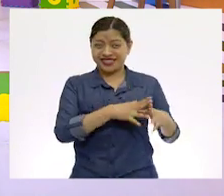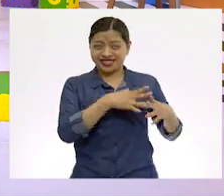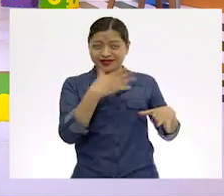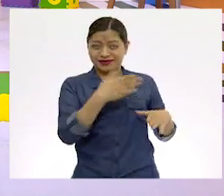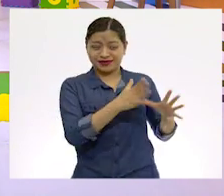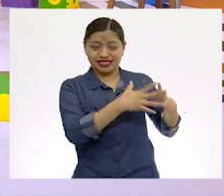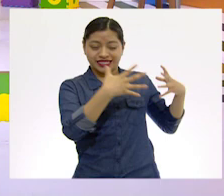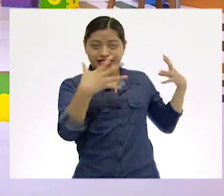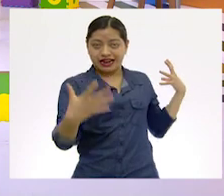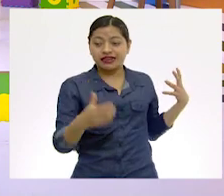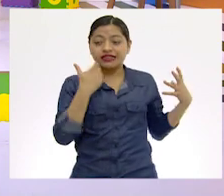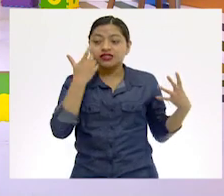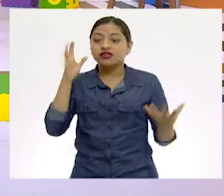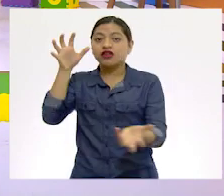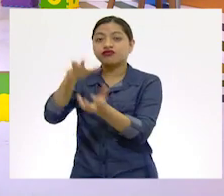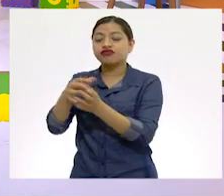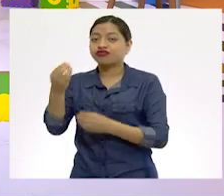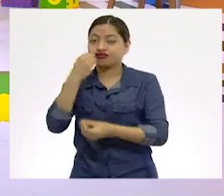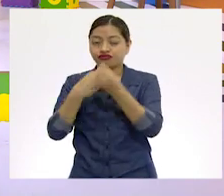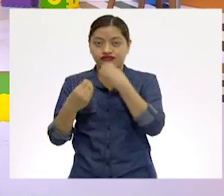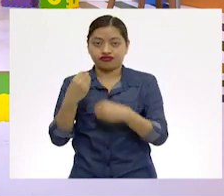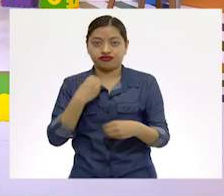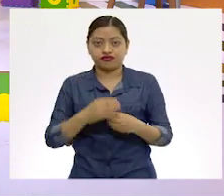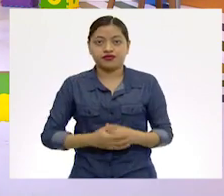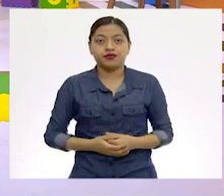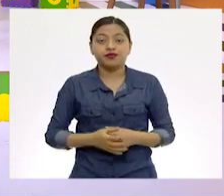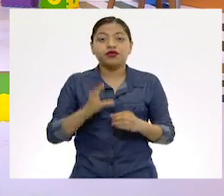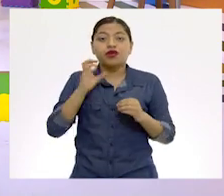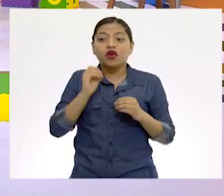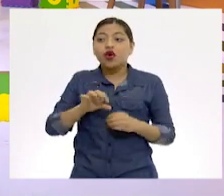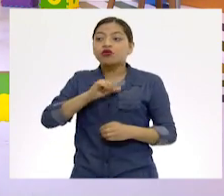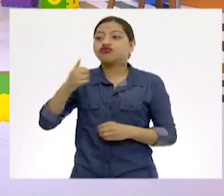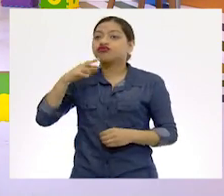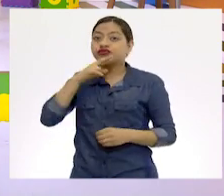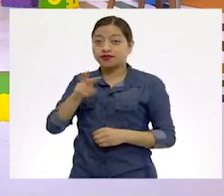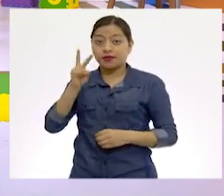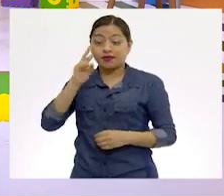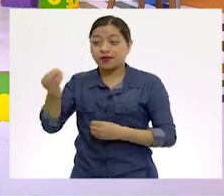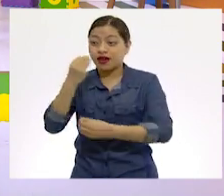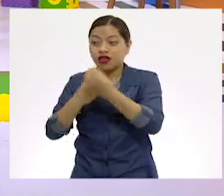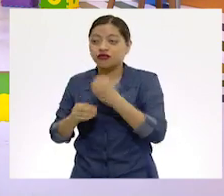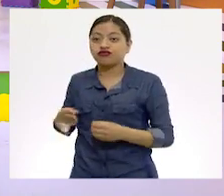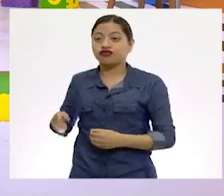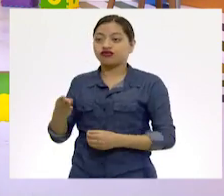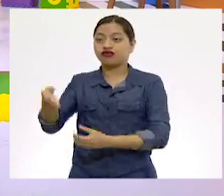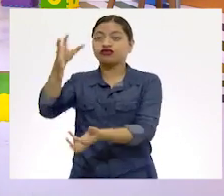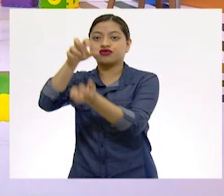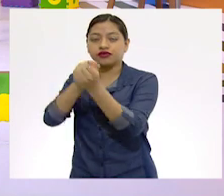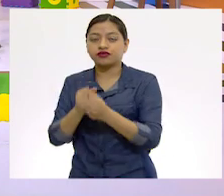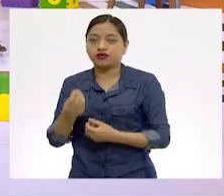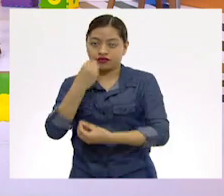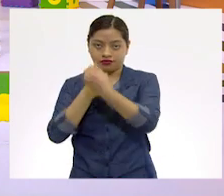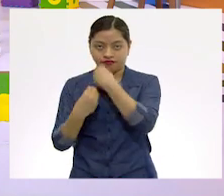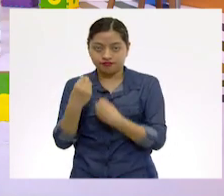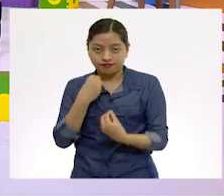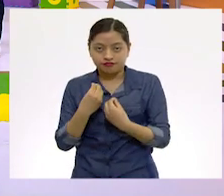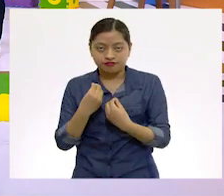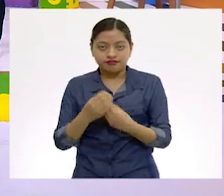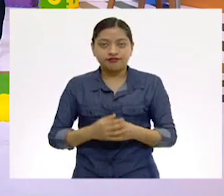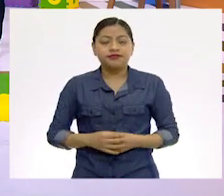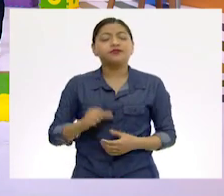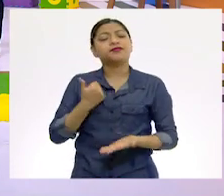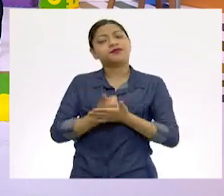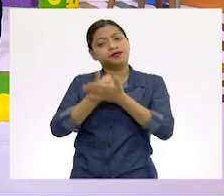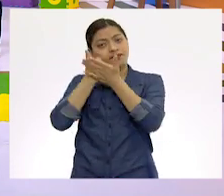comer o también nadan muy rápido para atrapar peces más pequeños que ellos para poder alimentarse. Muy bien, Eric.